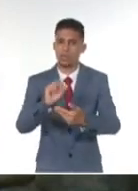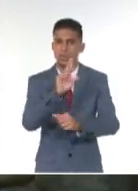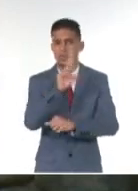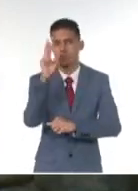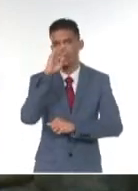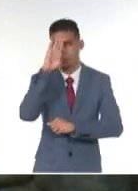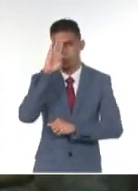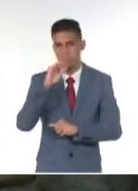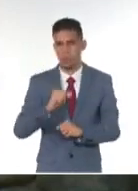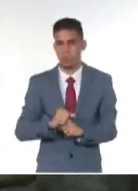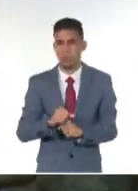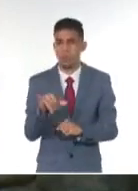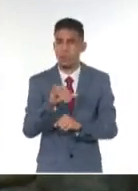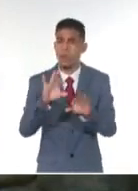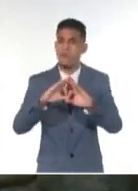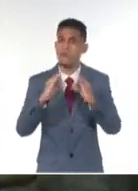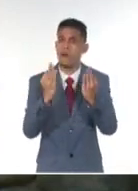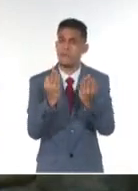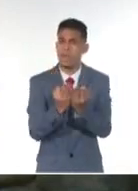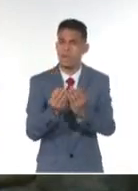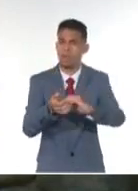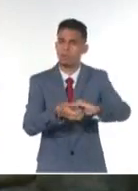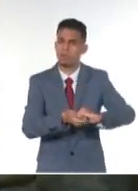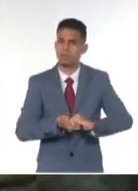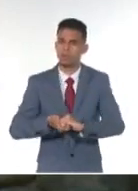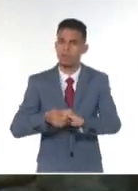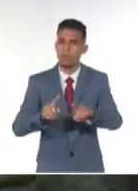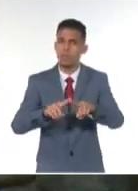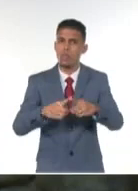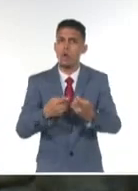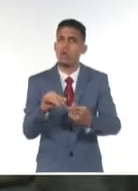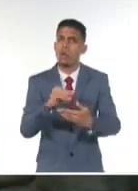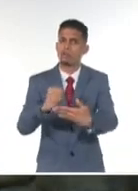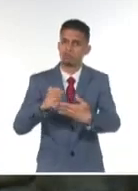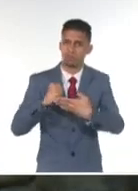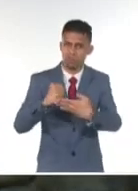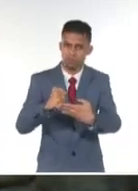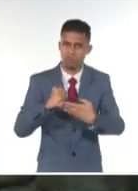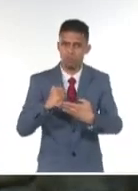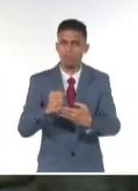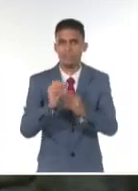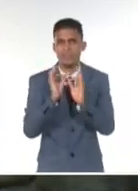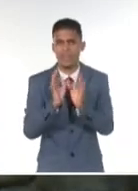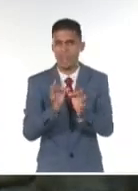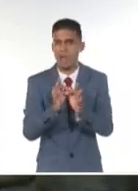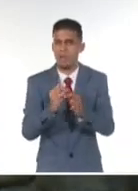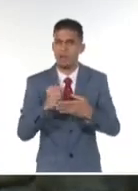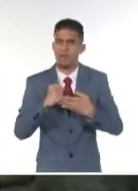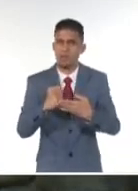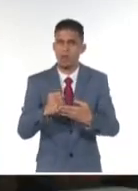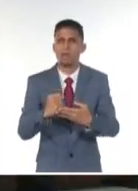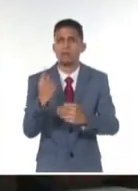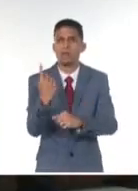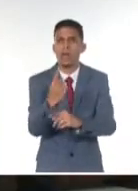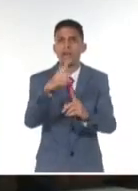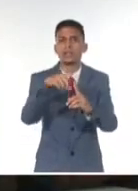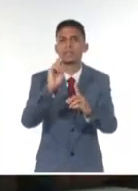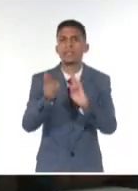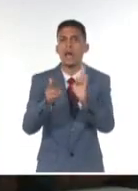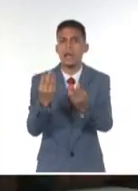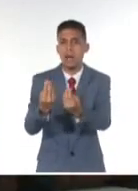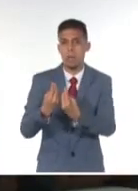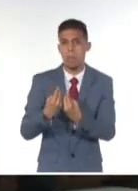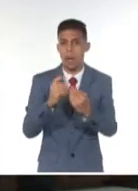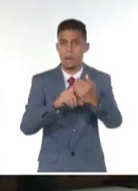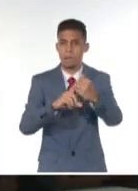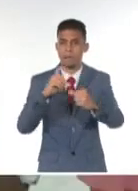revolución y a nuestras familias y compañeros por habernos apoyado y estar presente en cada una de las tareas que hemos